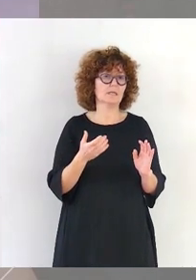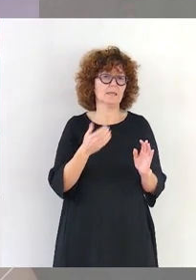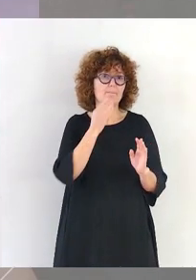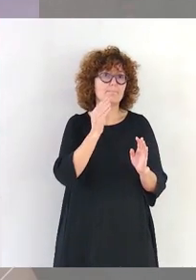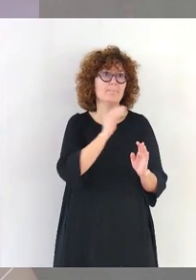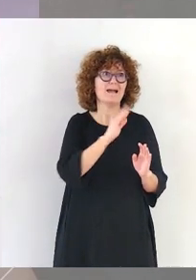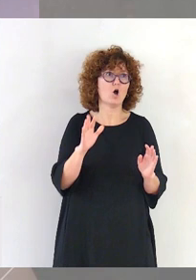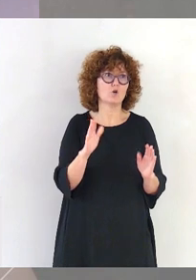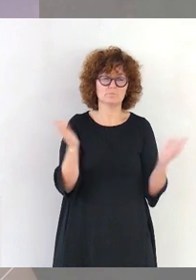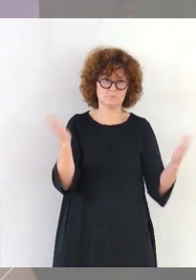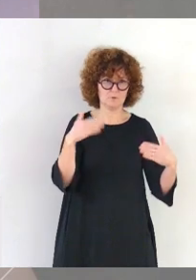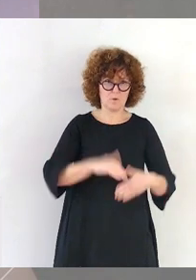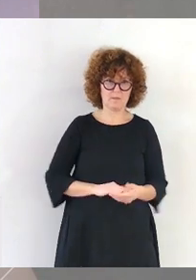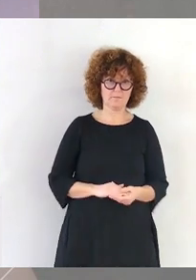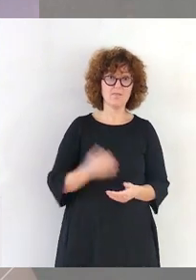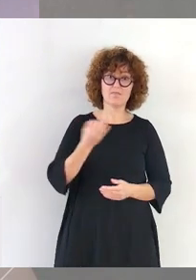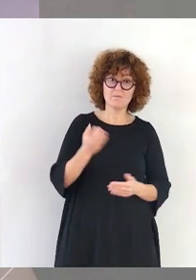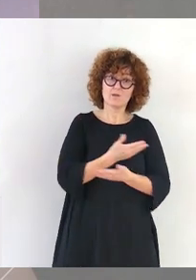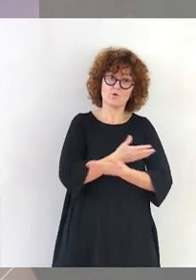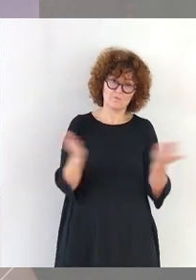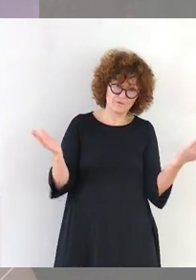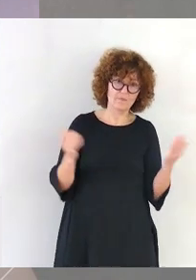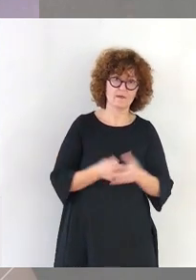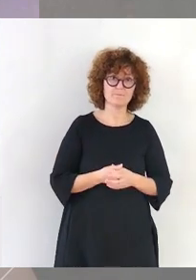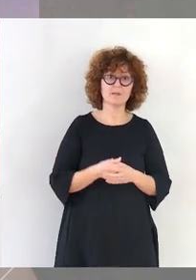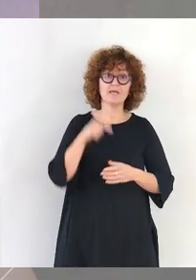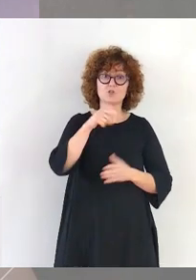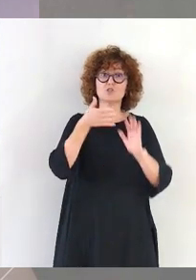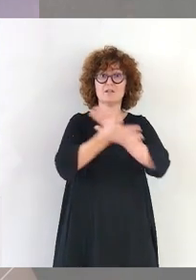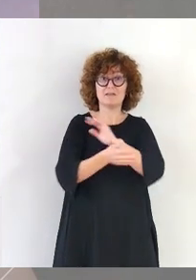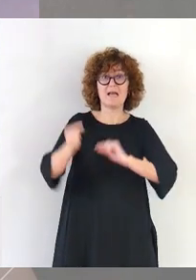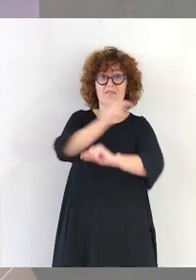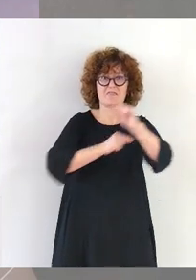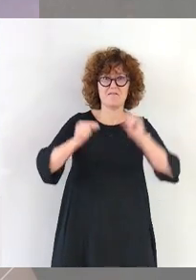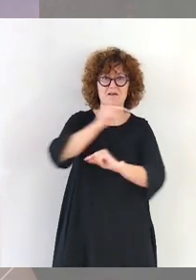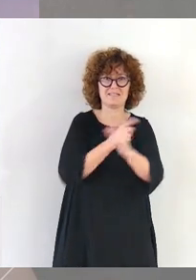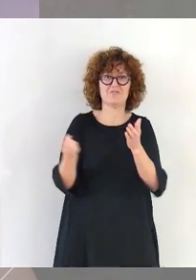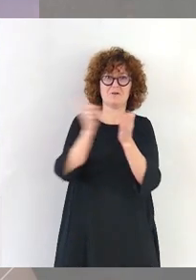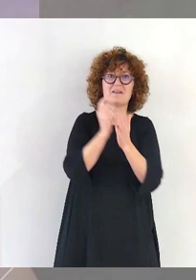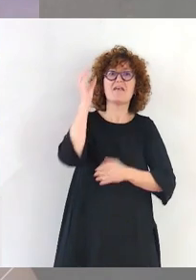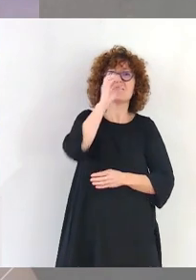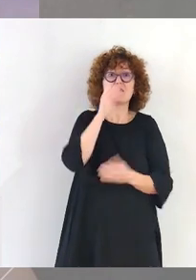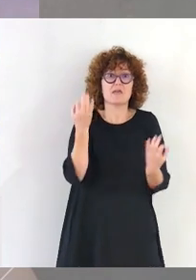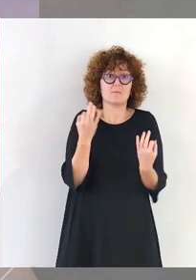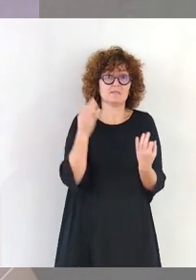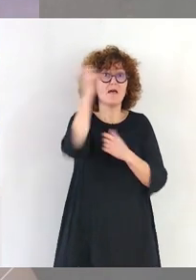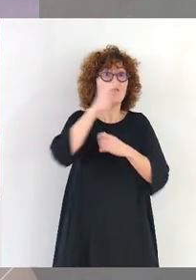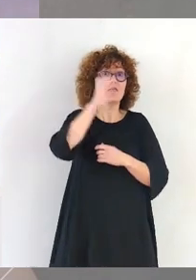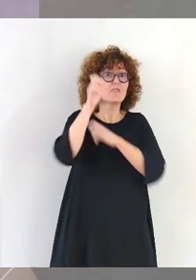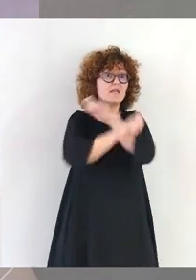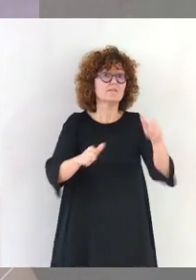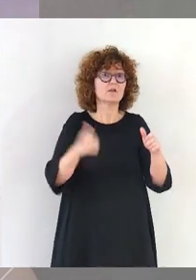mejor así es que hay que devolver la confianza eso daría para otro debate también que pasa con la ciencia y porque los científicos Tienen que salir a la calle